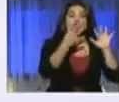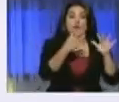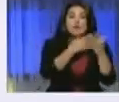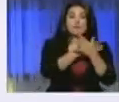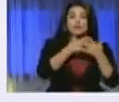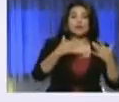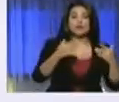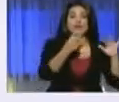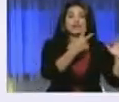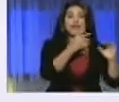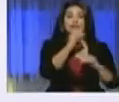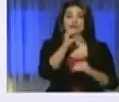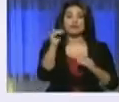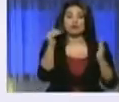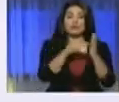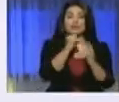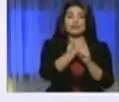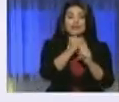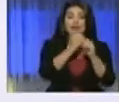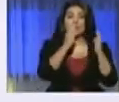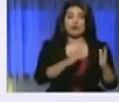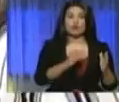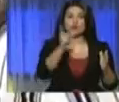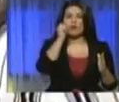9.700.000 trabajadores, Osvaldo Vera.